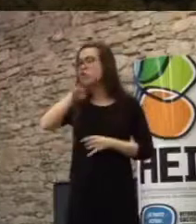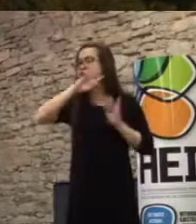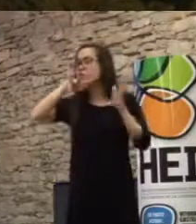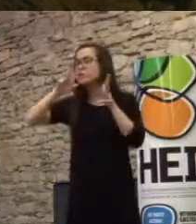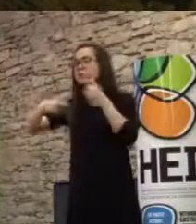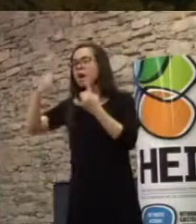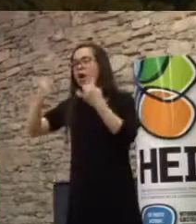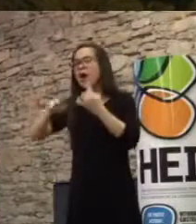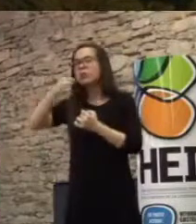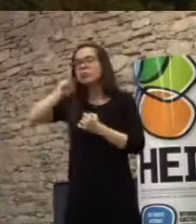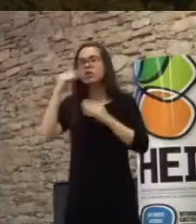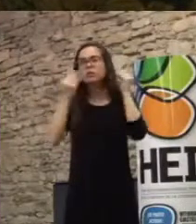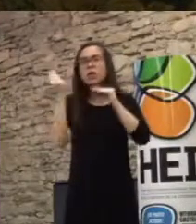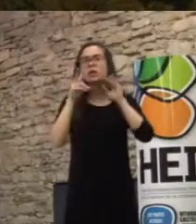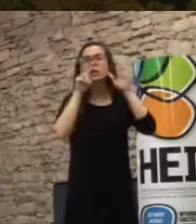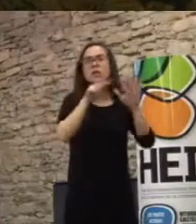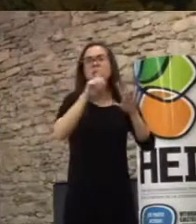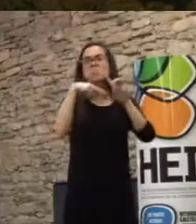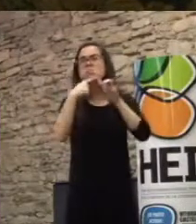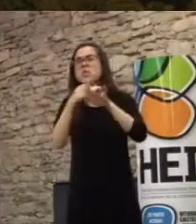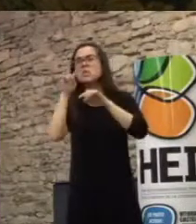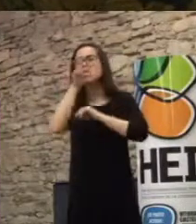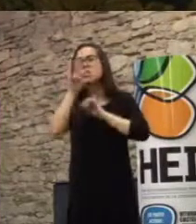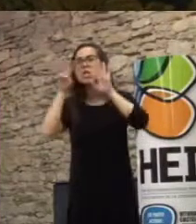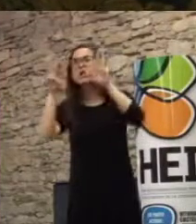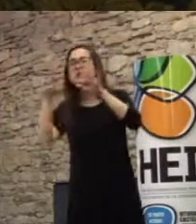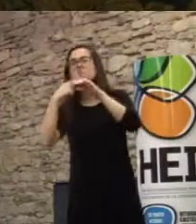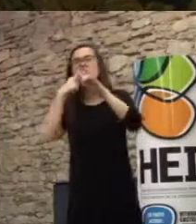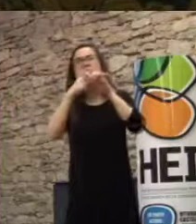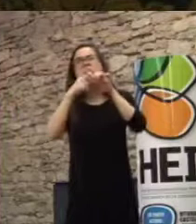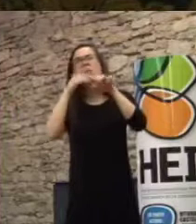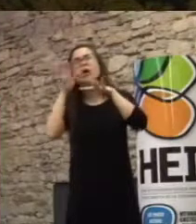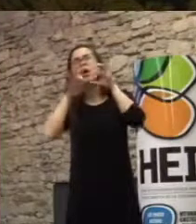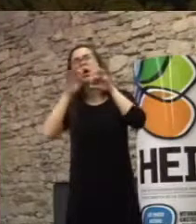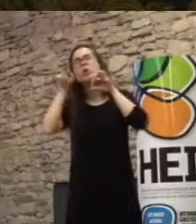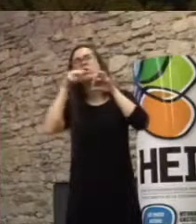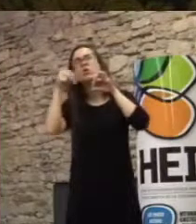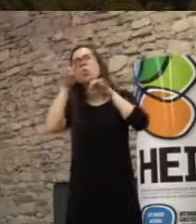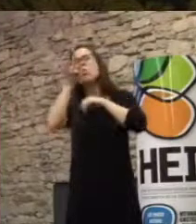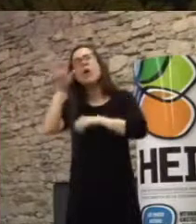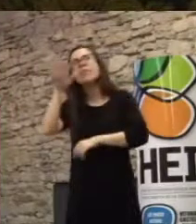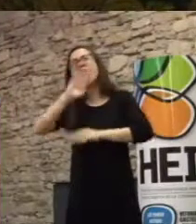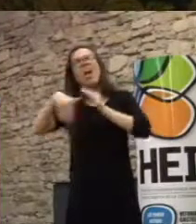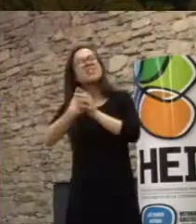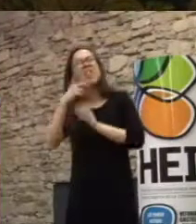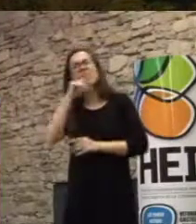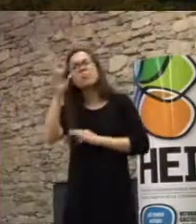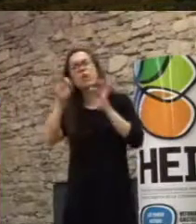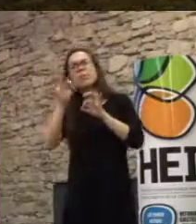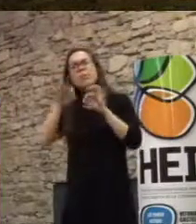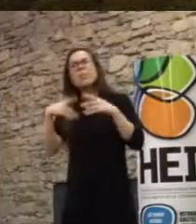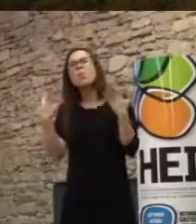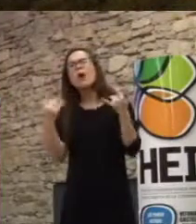37 y 32 7 y 38 cuántos son 45 cuánto nos queda hasta el 100 el